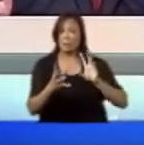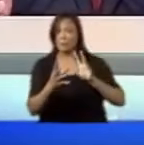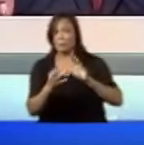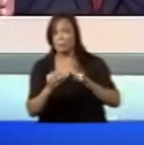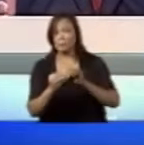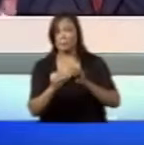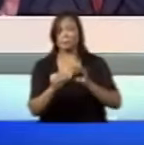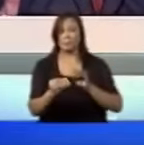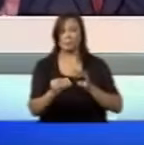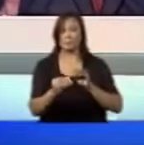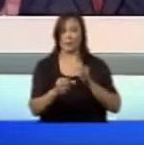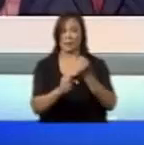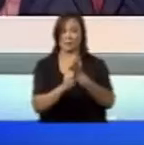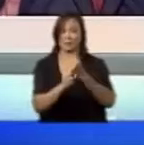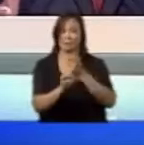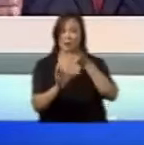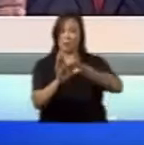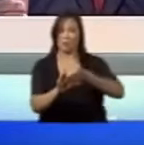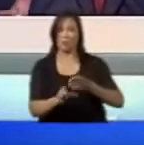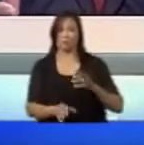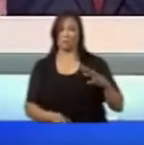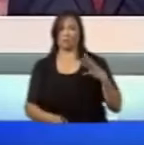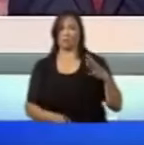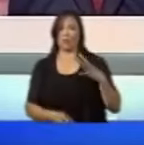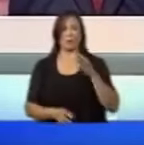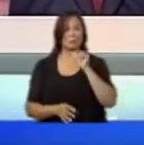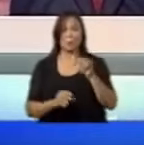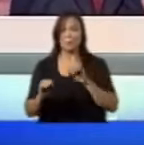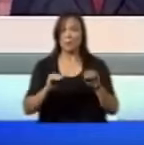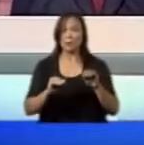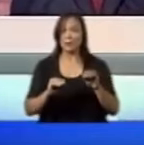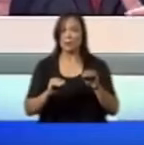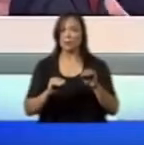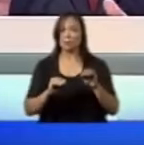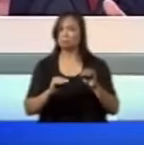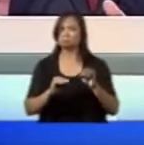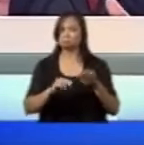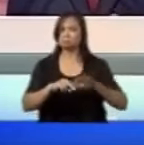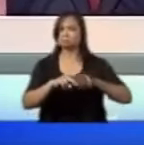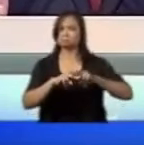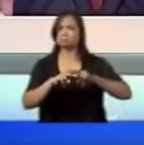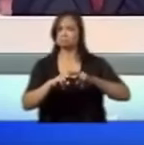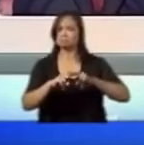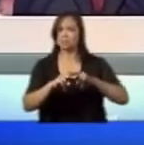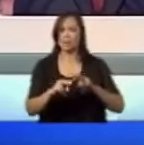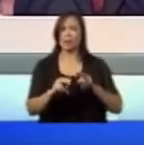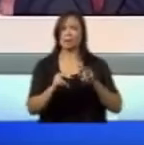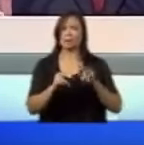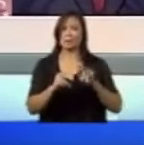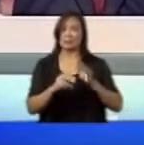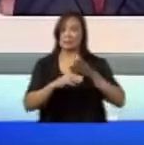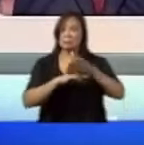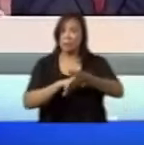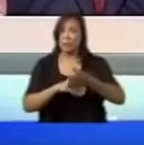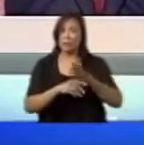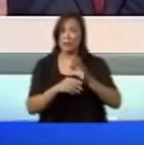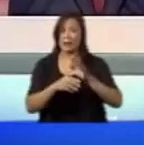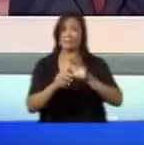concierne al empleo formal no se ha movido. Luego de la pandemia seguimos teniendo tan